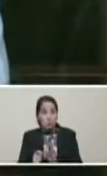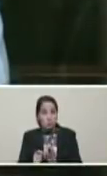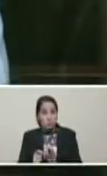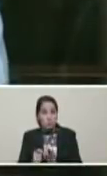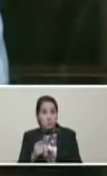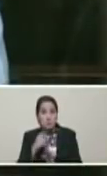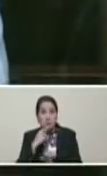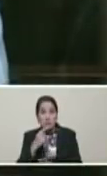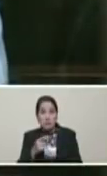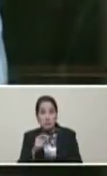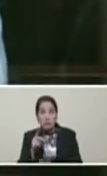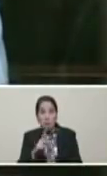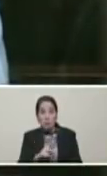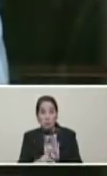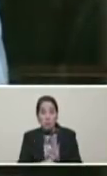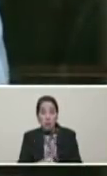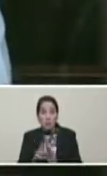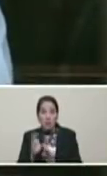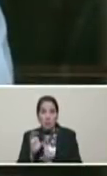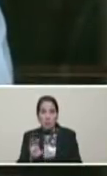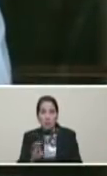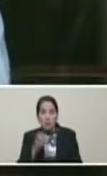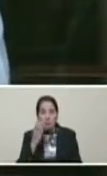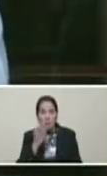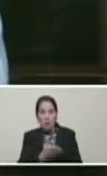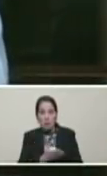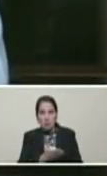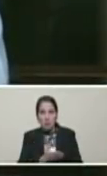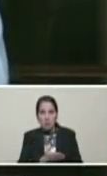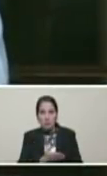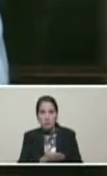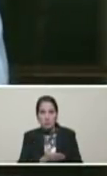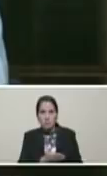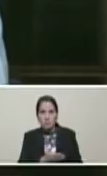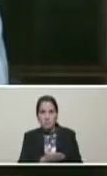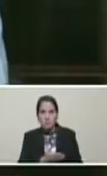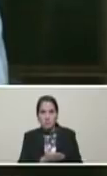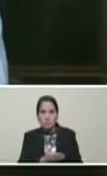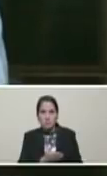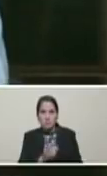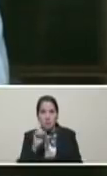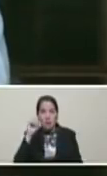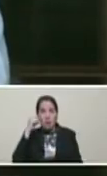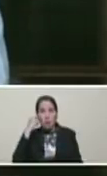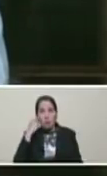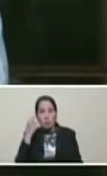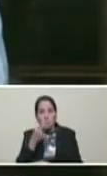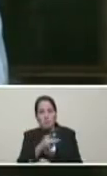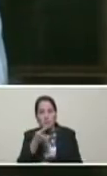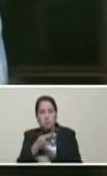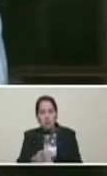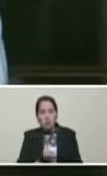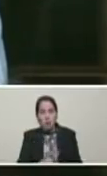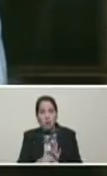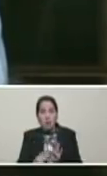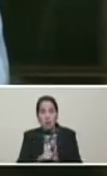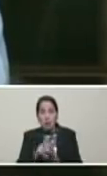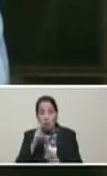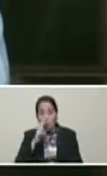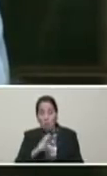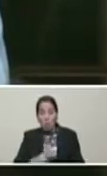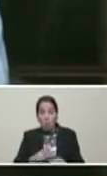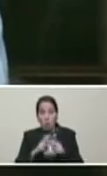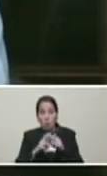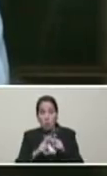de la patria 2025 que rige de acuerdo al mandato legal del país de obligatorio cumplimiento